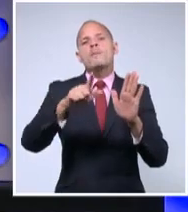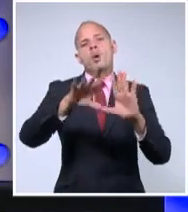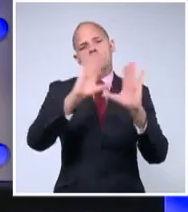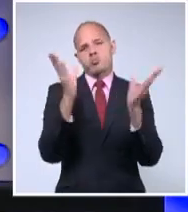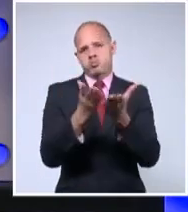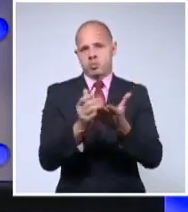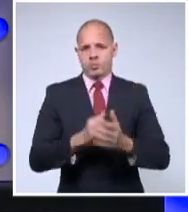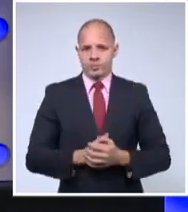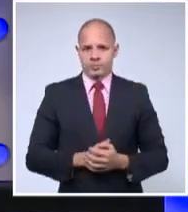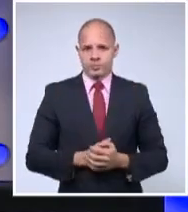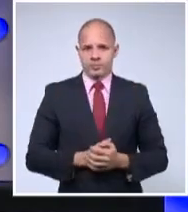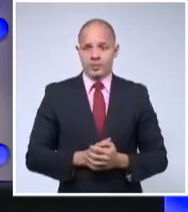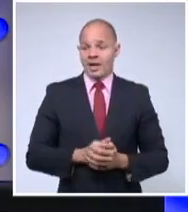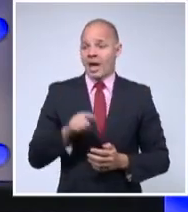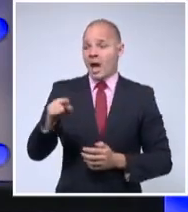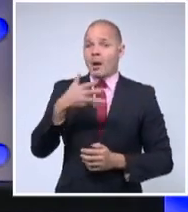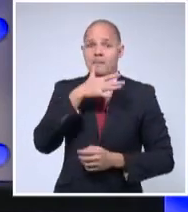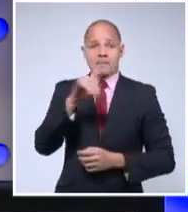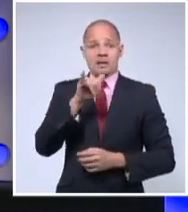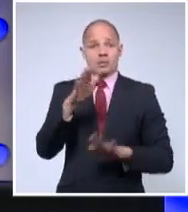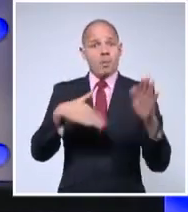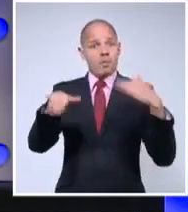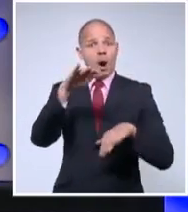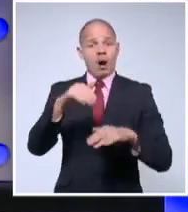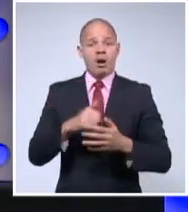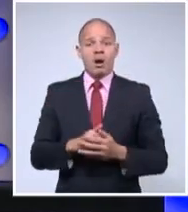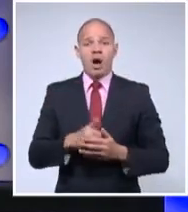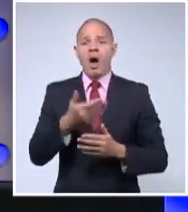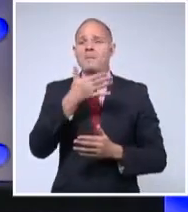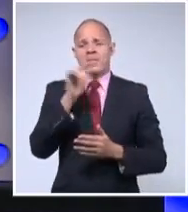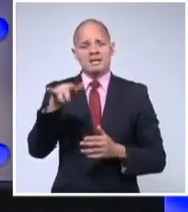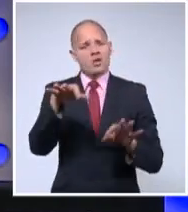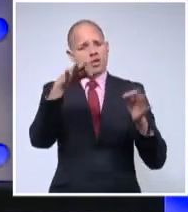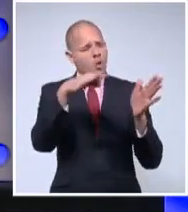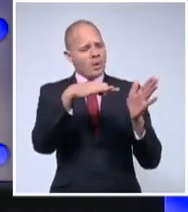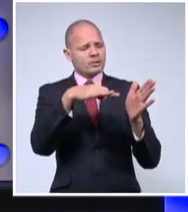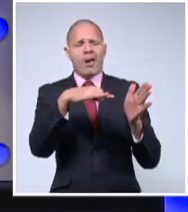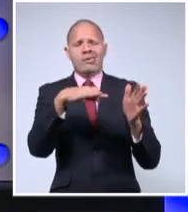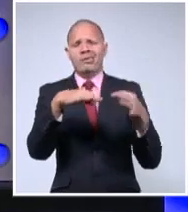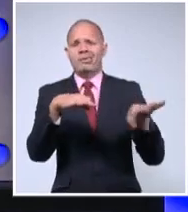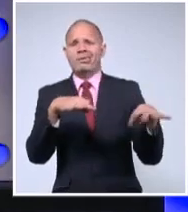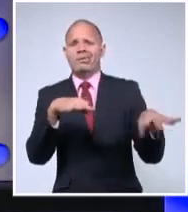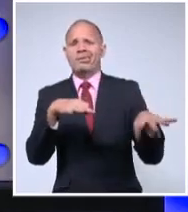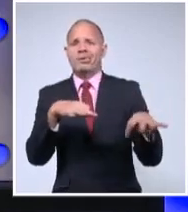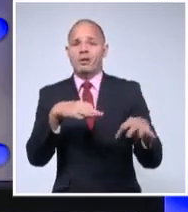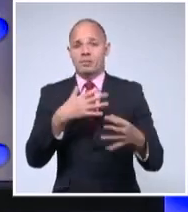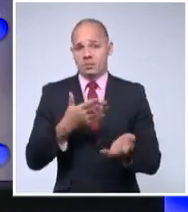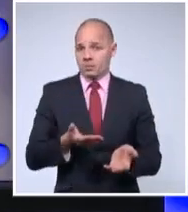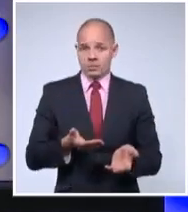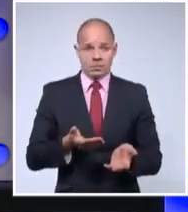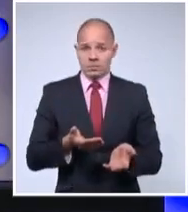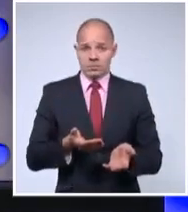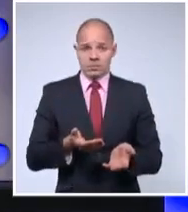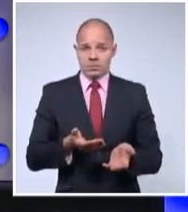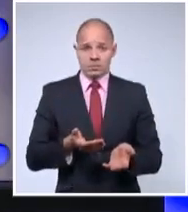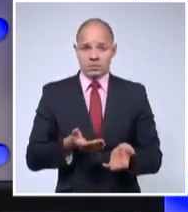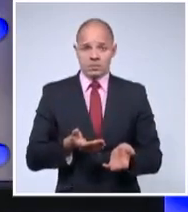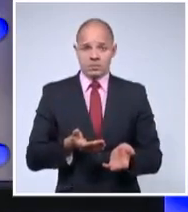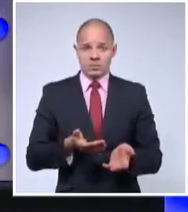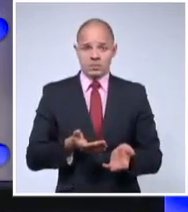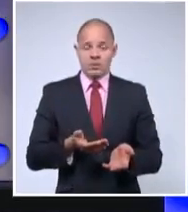si estuvieran por encima de la ley, como si despreciaran el derecho soberano de los Estados. Y yo insisto en esto